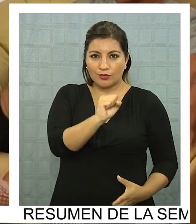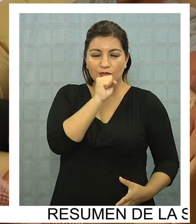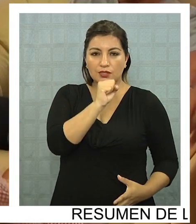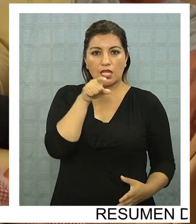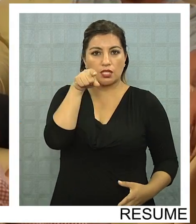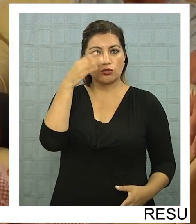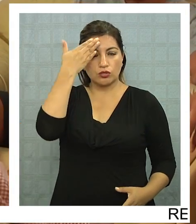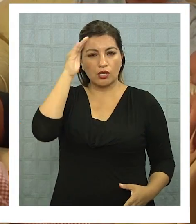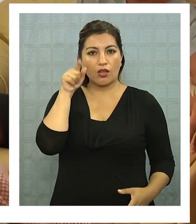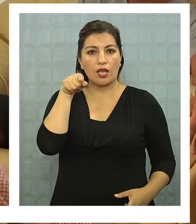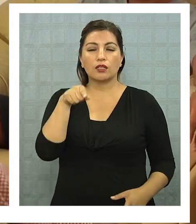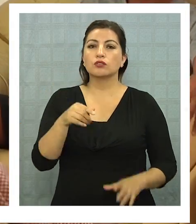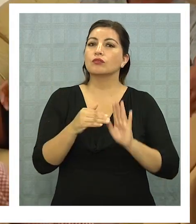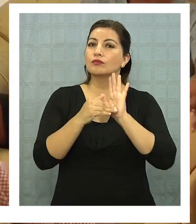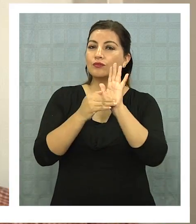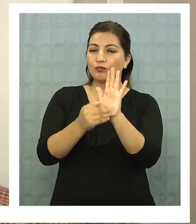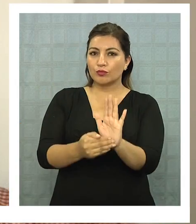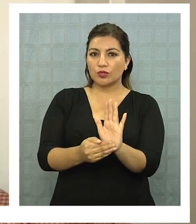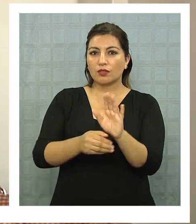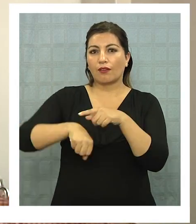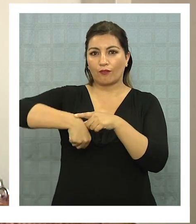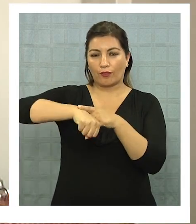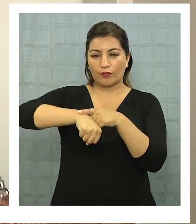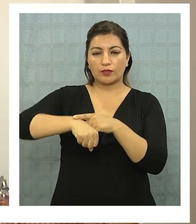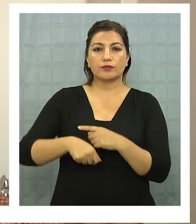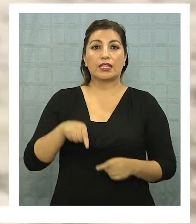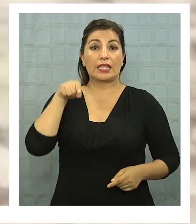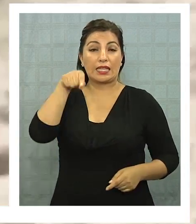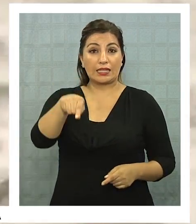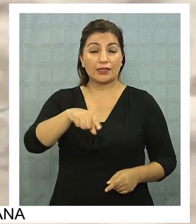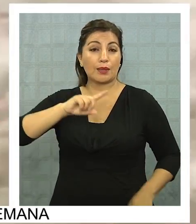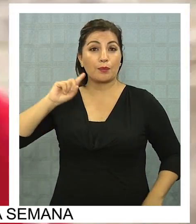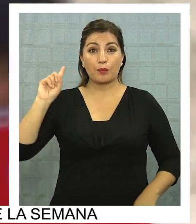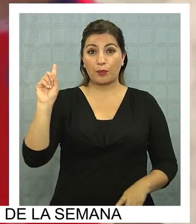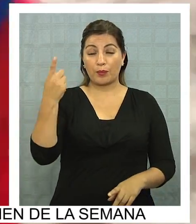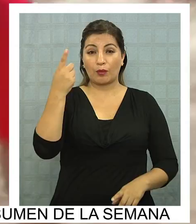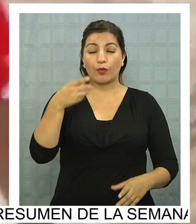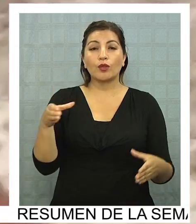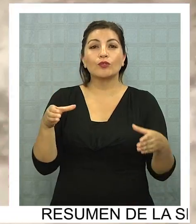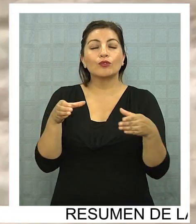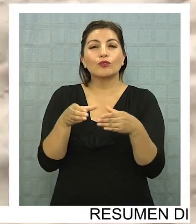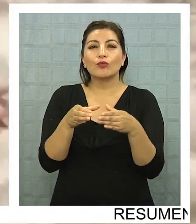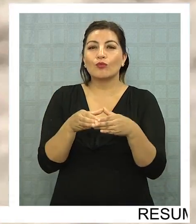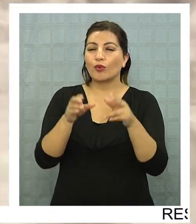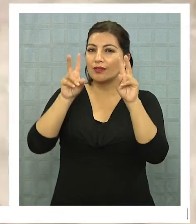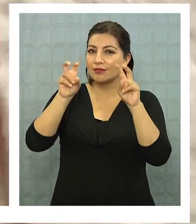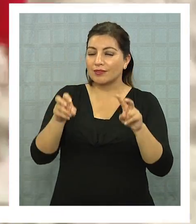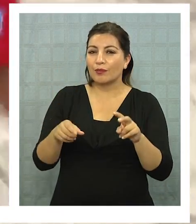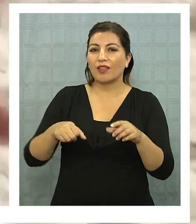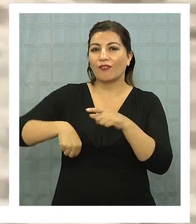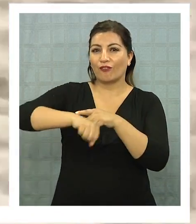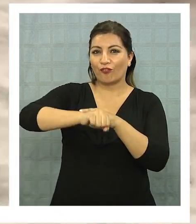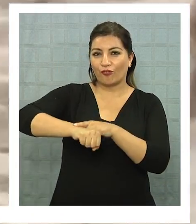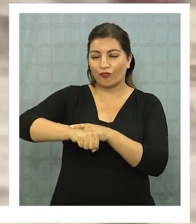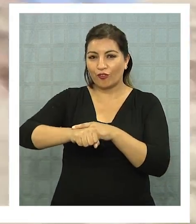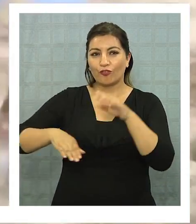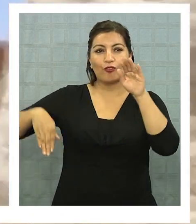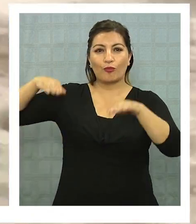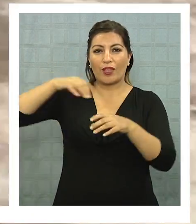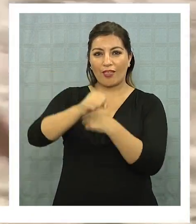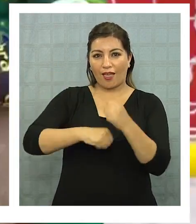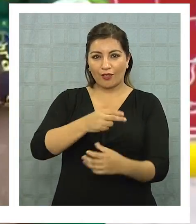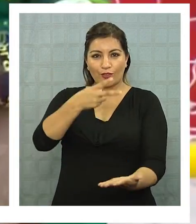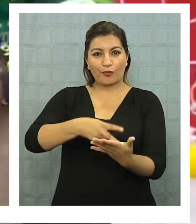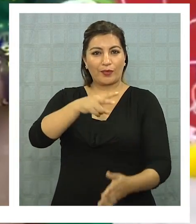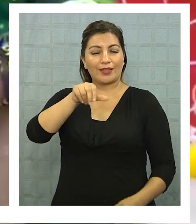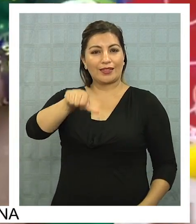mucho aguante, y creo que eso se vio reflejado en los partidos. Esta fue la primera versión de la Copa Libertadores de Fútbol Playa,